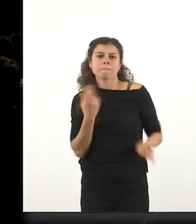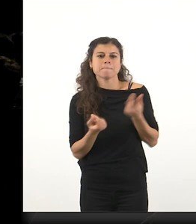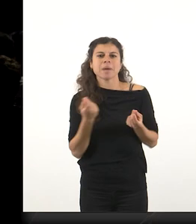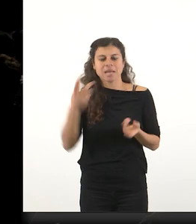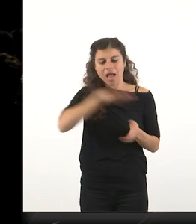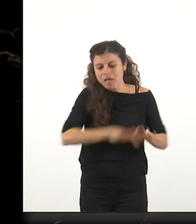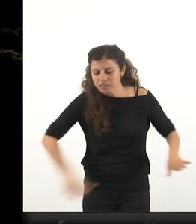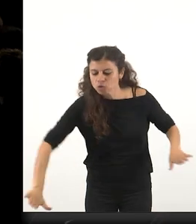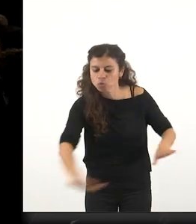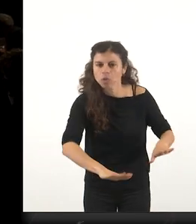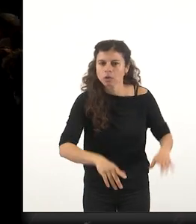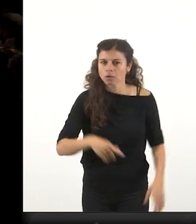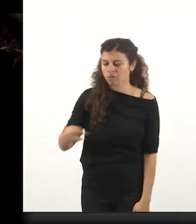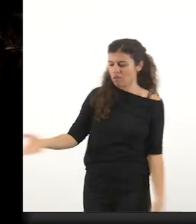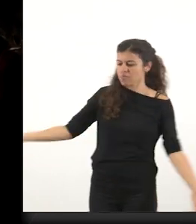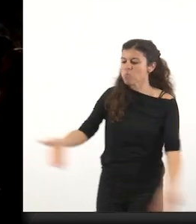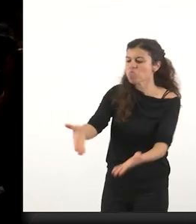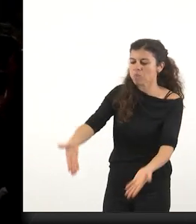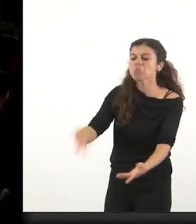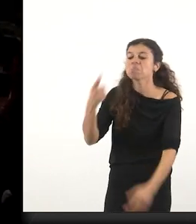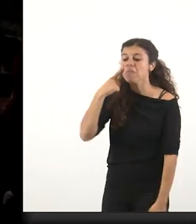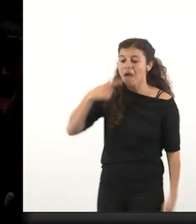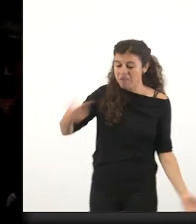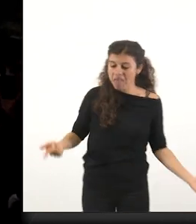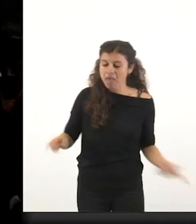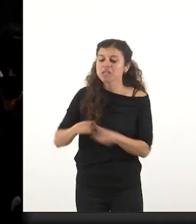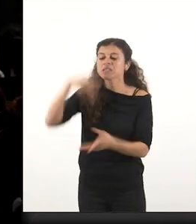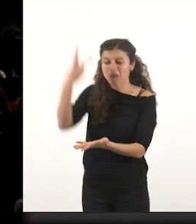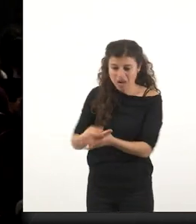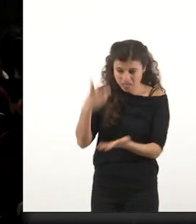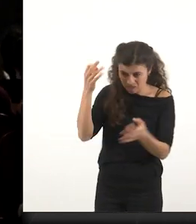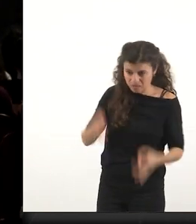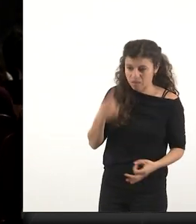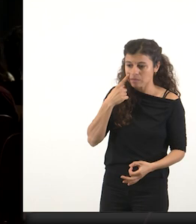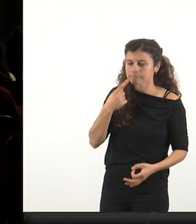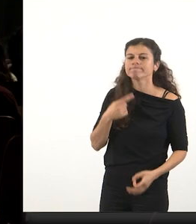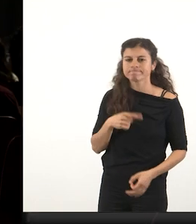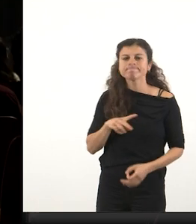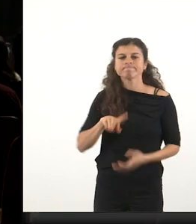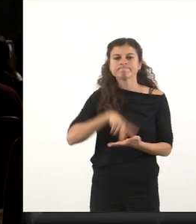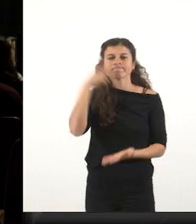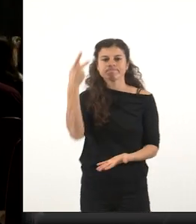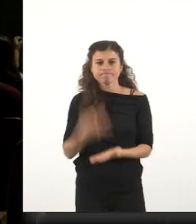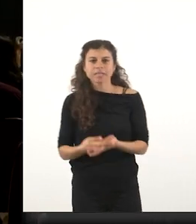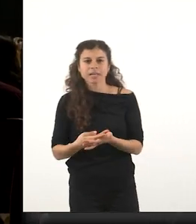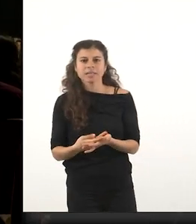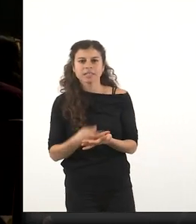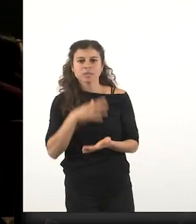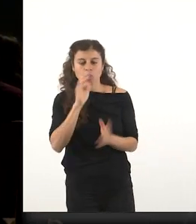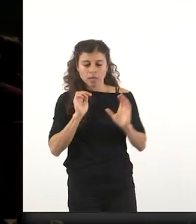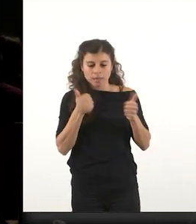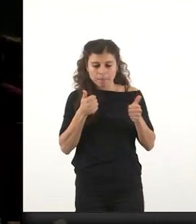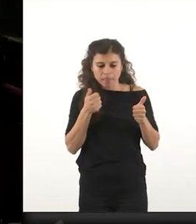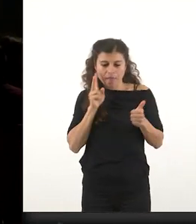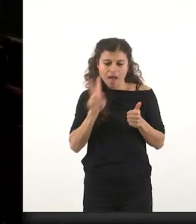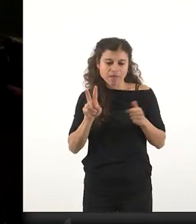que madre macho, anda, hija, ponte ahí, que te va a caer, te va a caer. Y me caí. Me caí porque empecé a verme por sus ojos. Cuando me